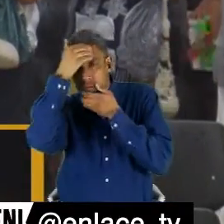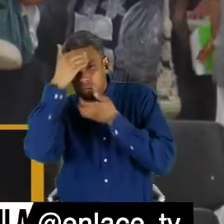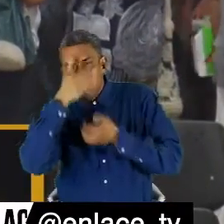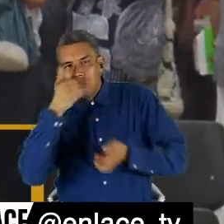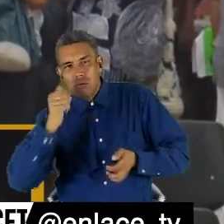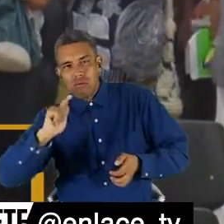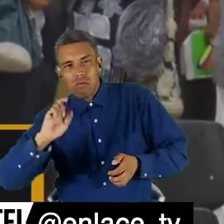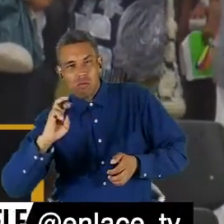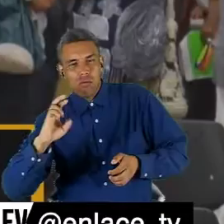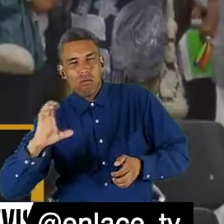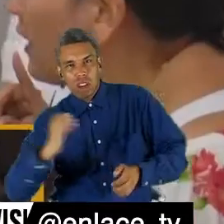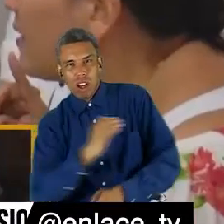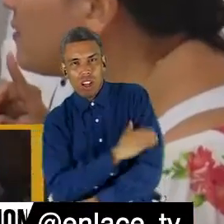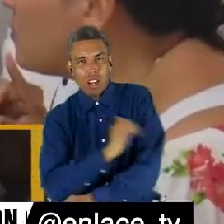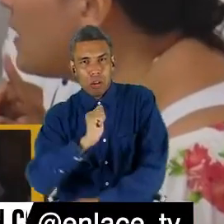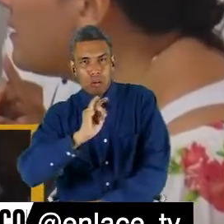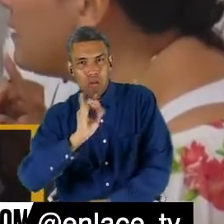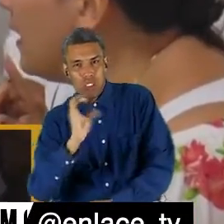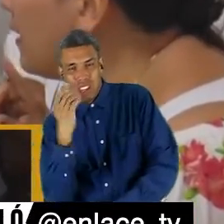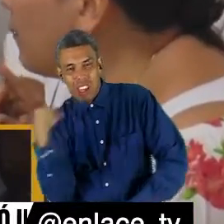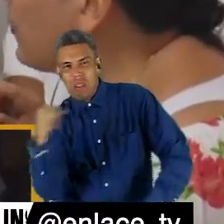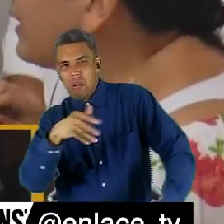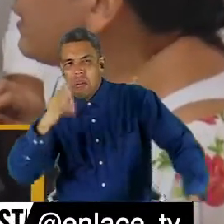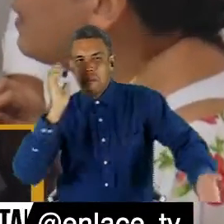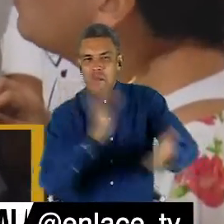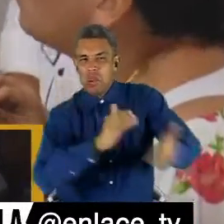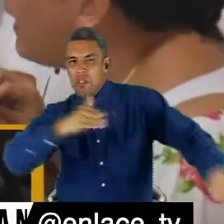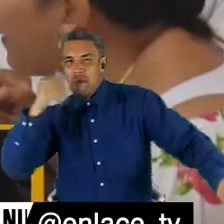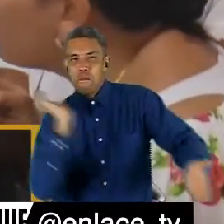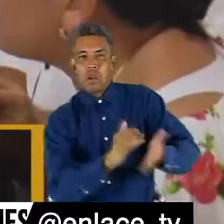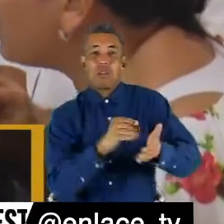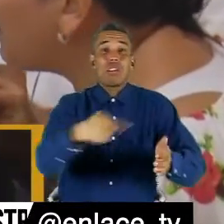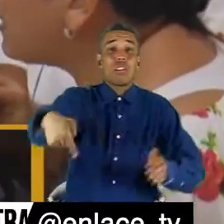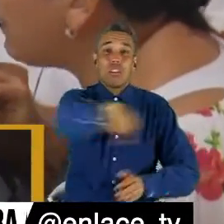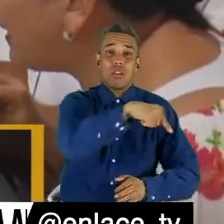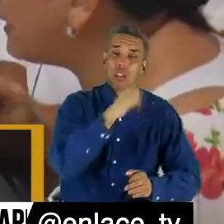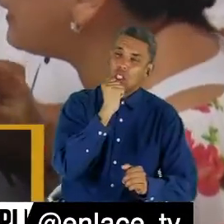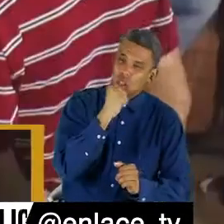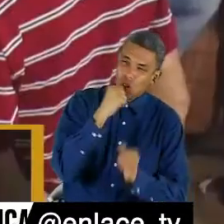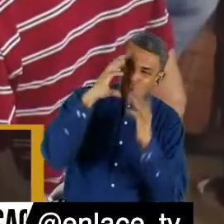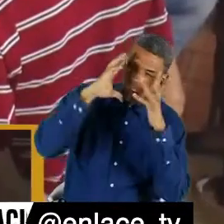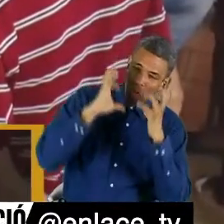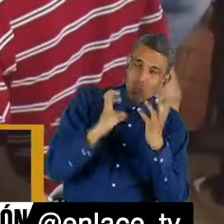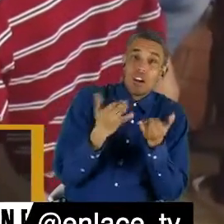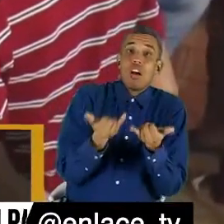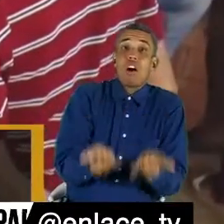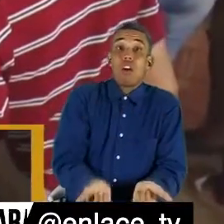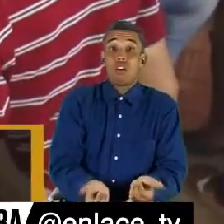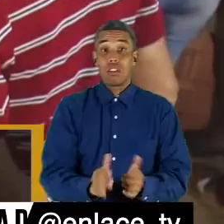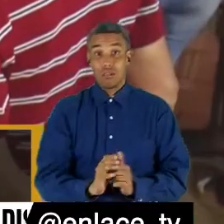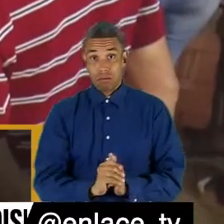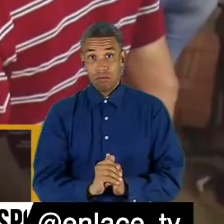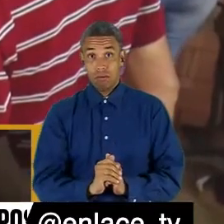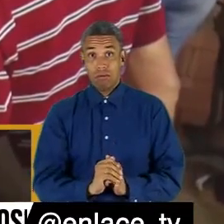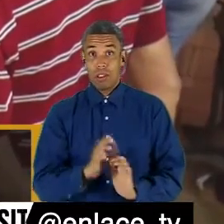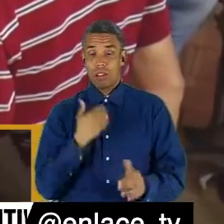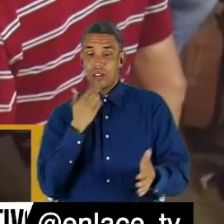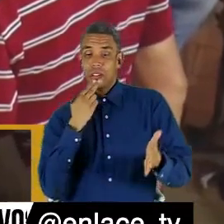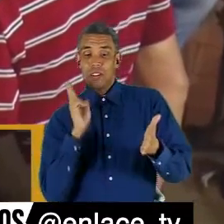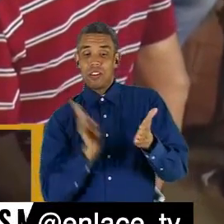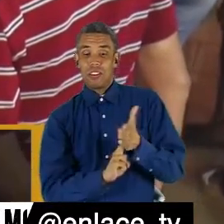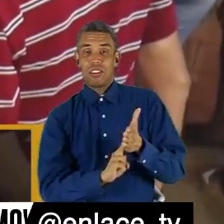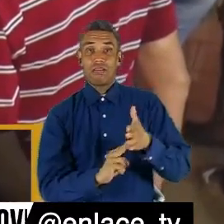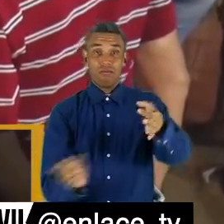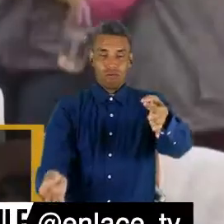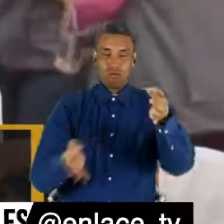trabajo interinstitucional, y hoy en el marco de esos 5 años estamos haciendo la entrega de 180 cartas de indemnización